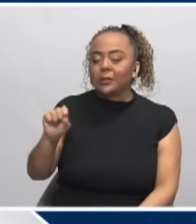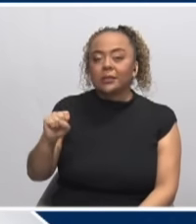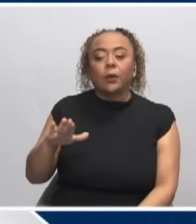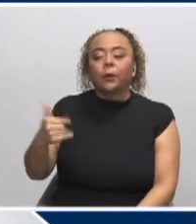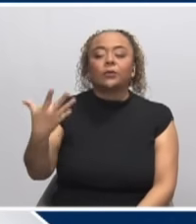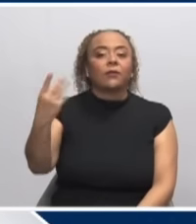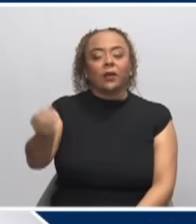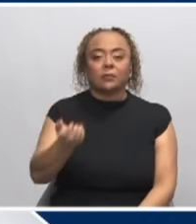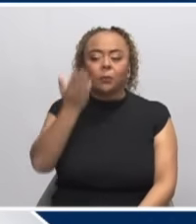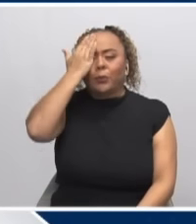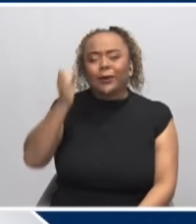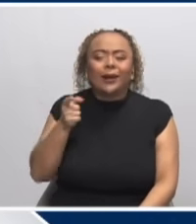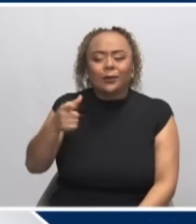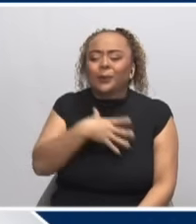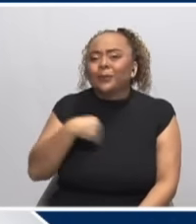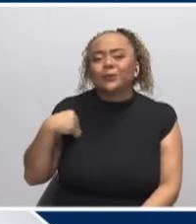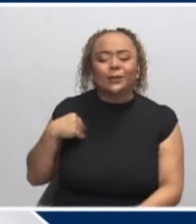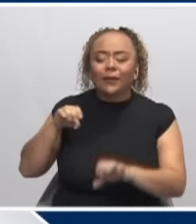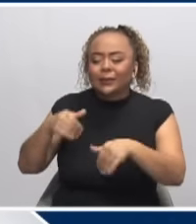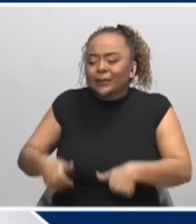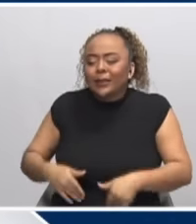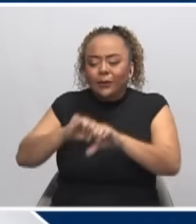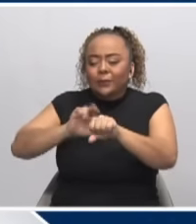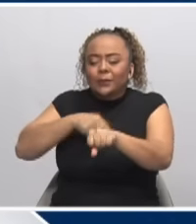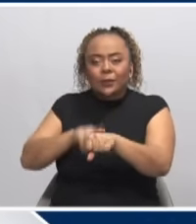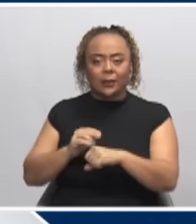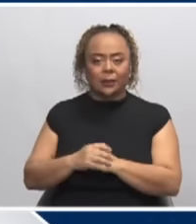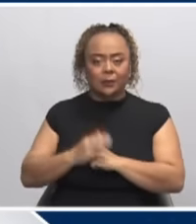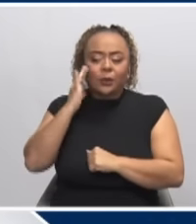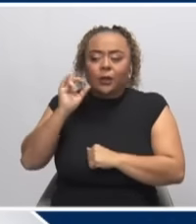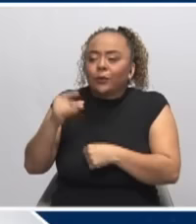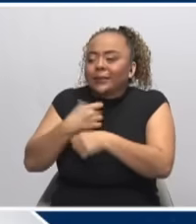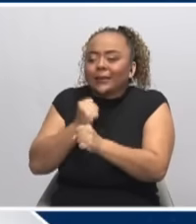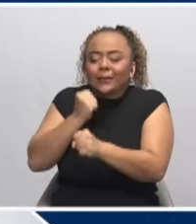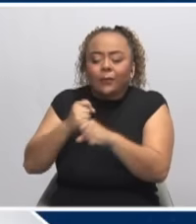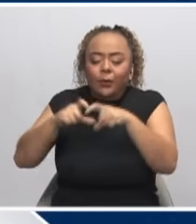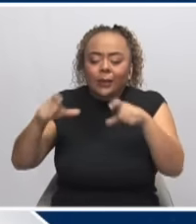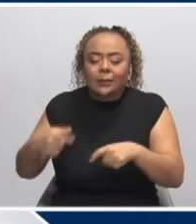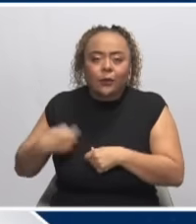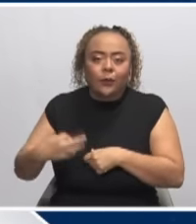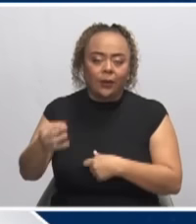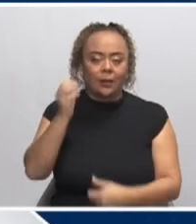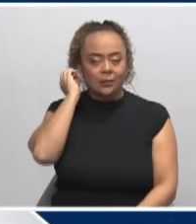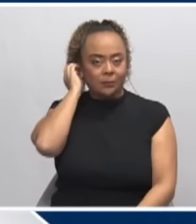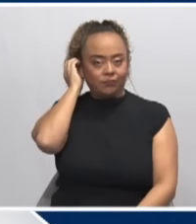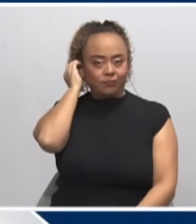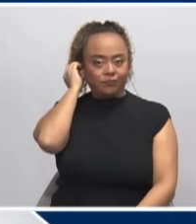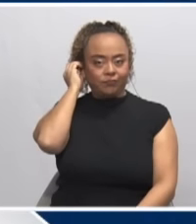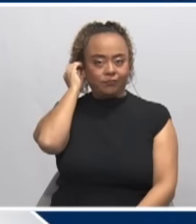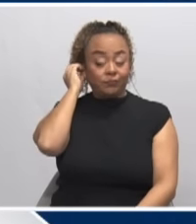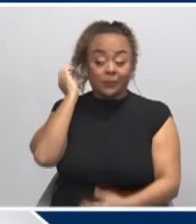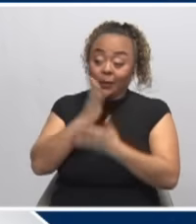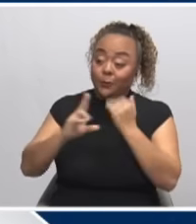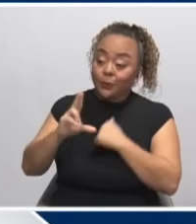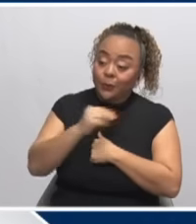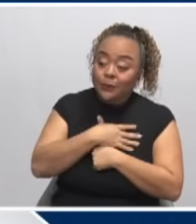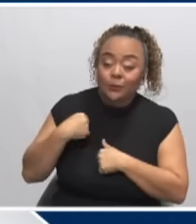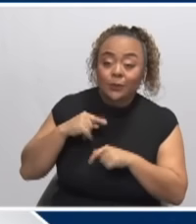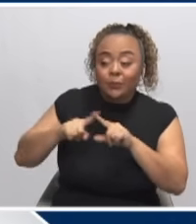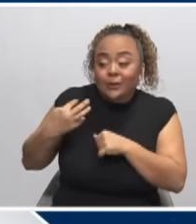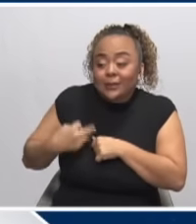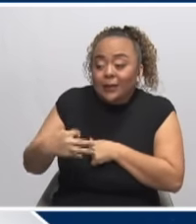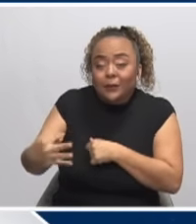porque a matosa no le gustaba ser seleccionador porque no no no no hacía trabajo de cancha todos los días algunos no les gusta pero es el diario